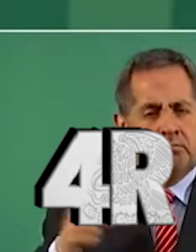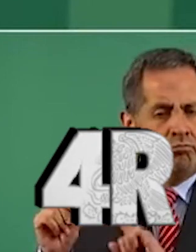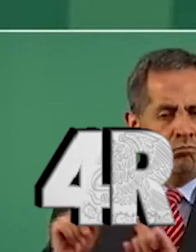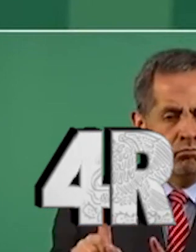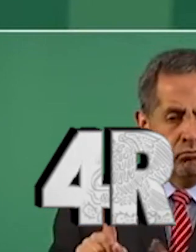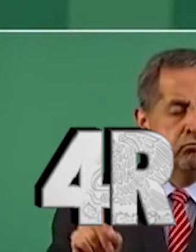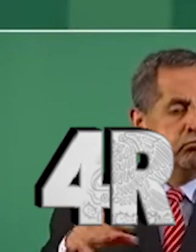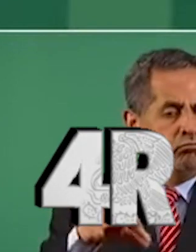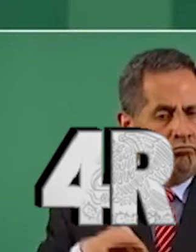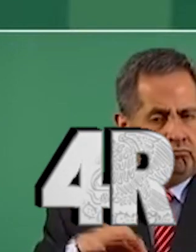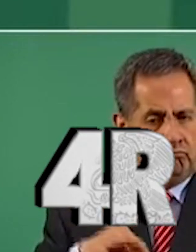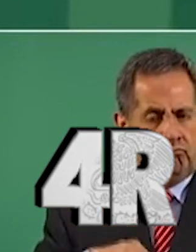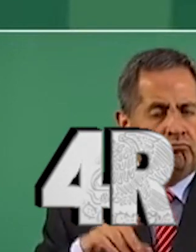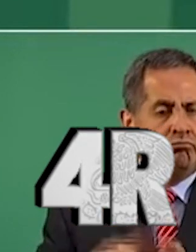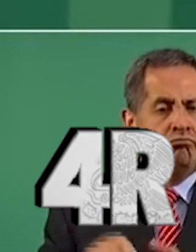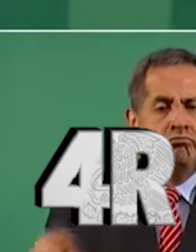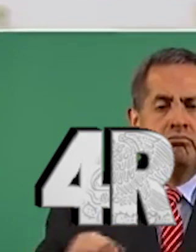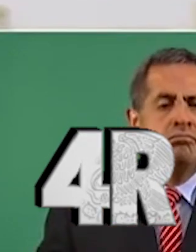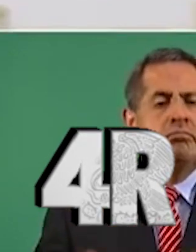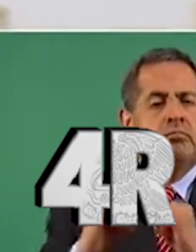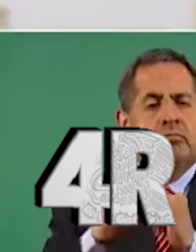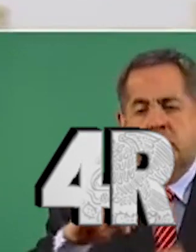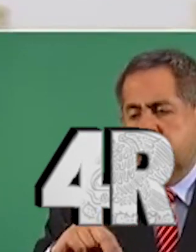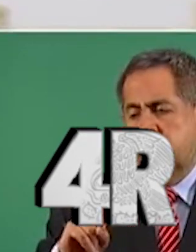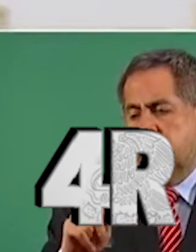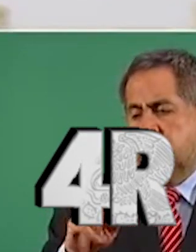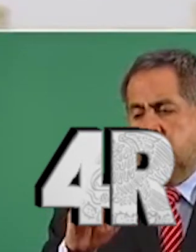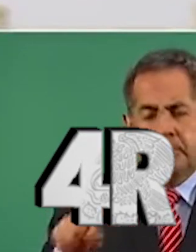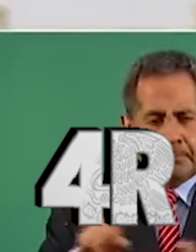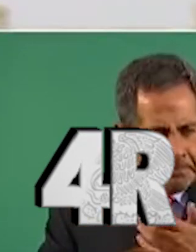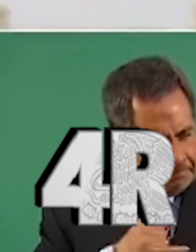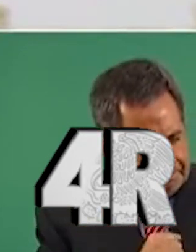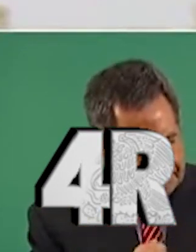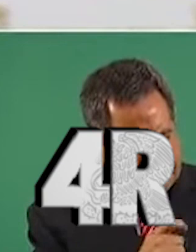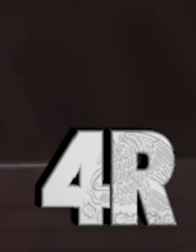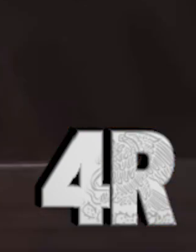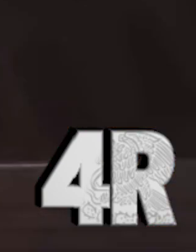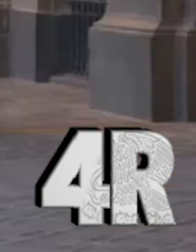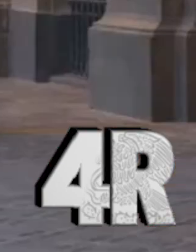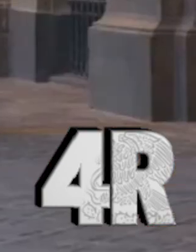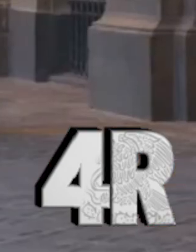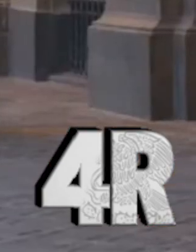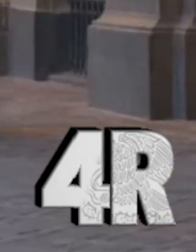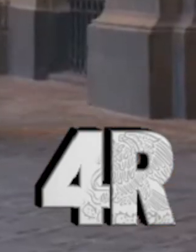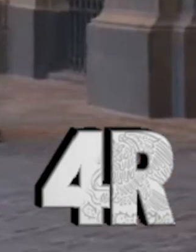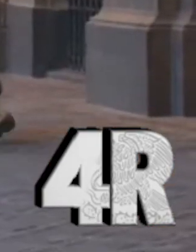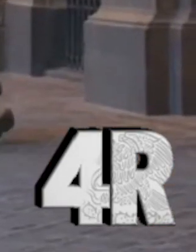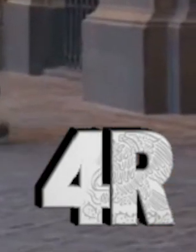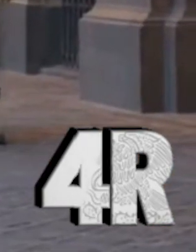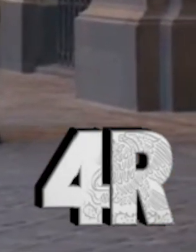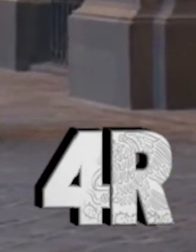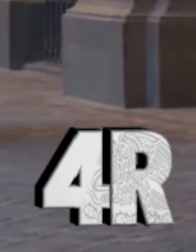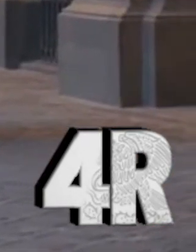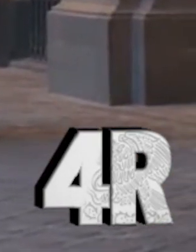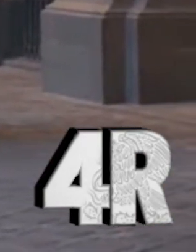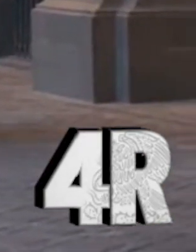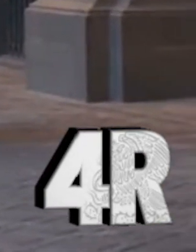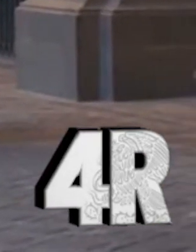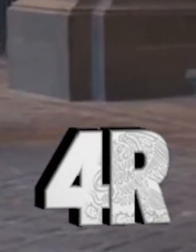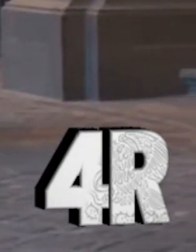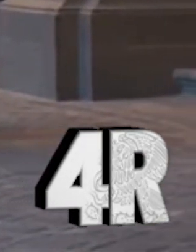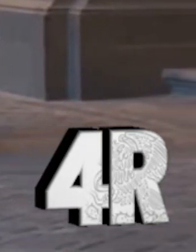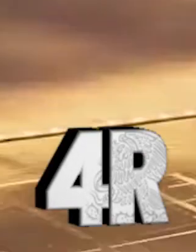poder recuperarlo lo antes posible y destapa que directamente el tratamiento que le llevaron a cabo fue